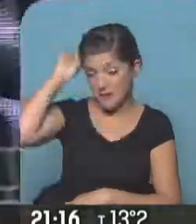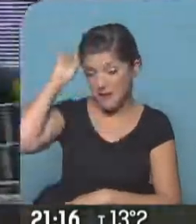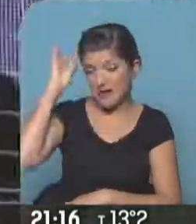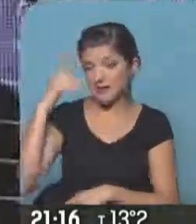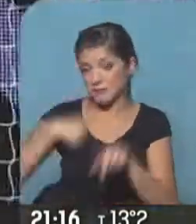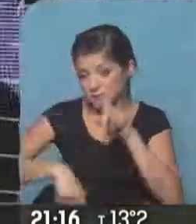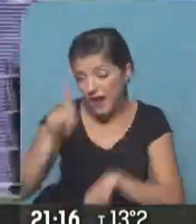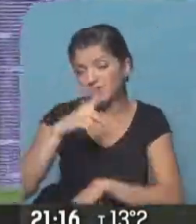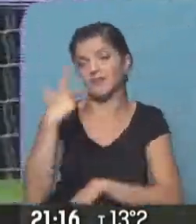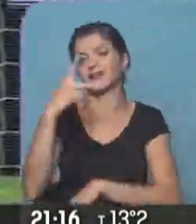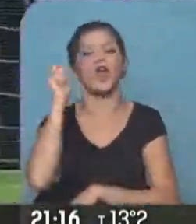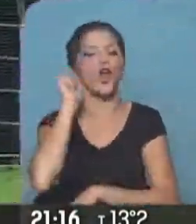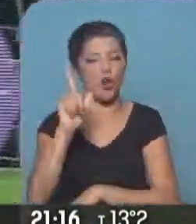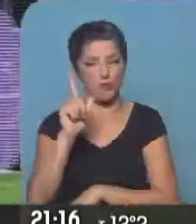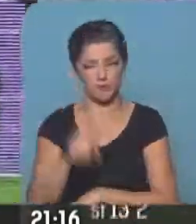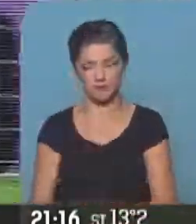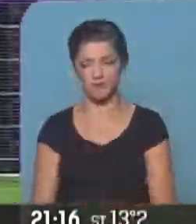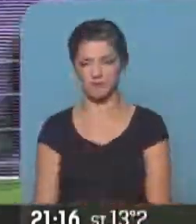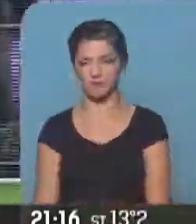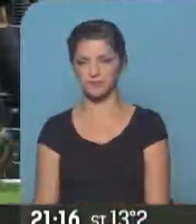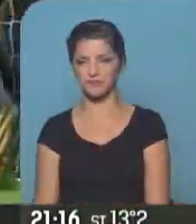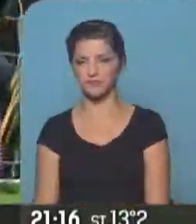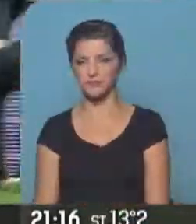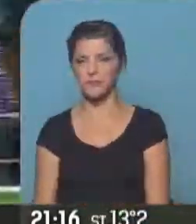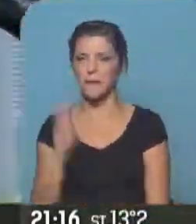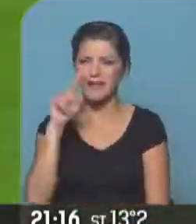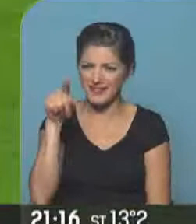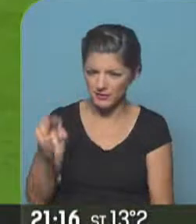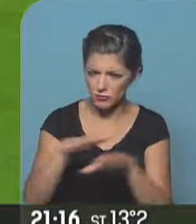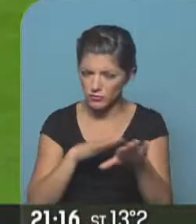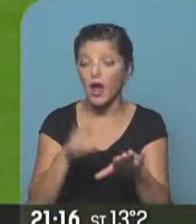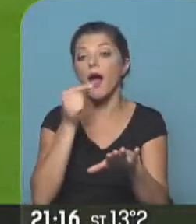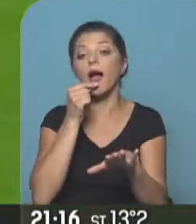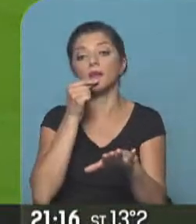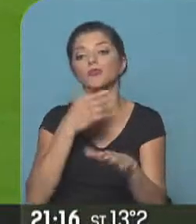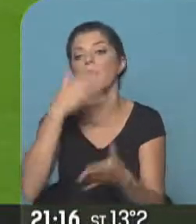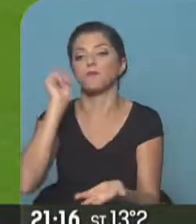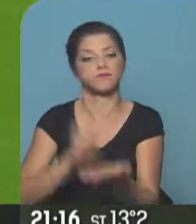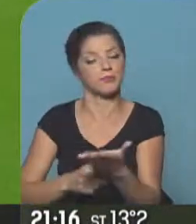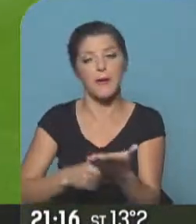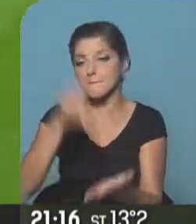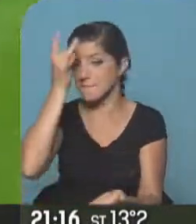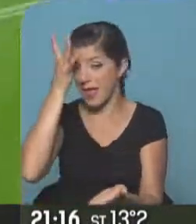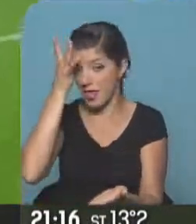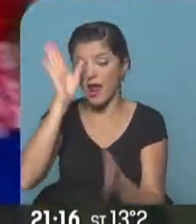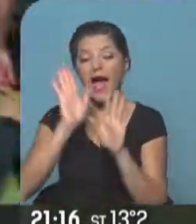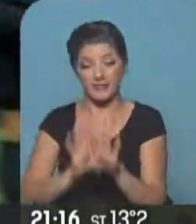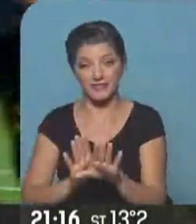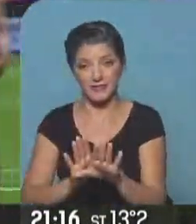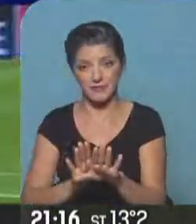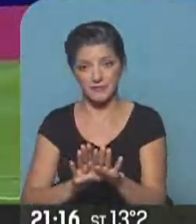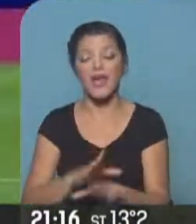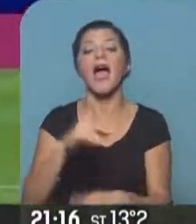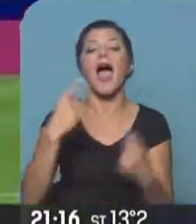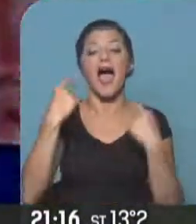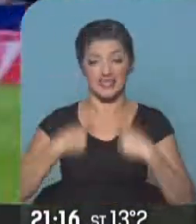el tercero para el triunfo del PSG. Con esta acción que el árbitro transformó en penal, Antoine Griezmann ponía en ventaja al